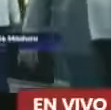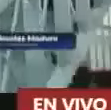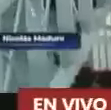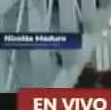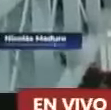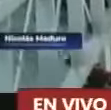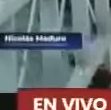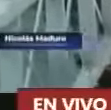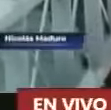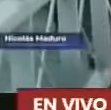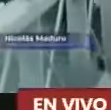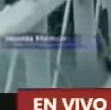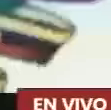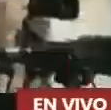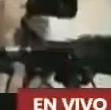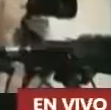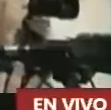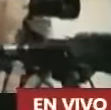Domingo.